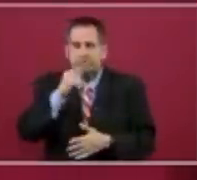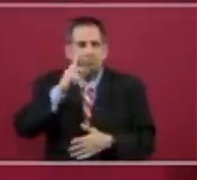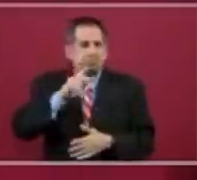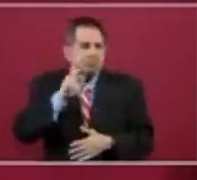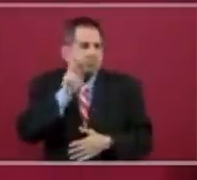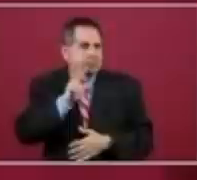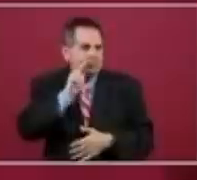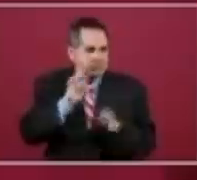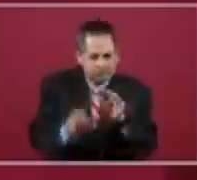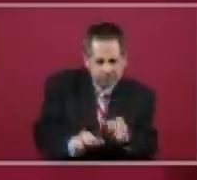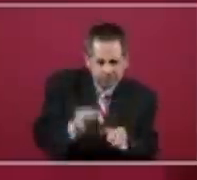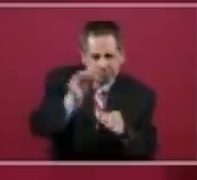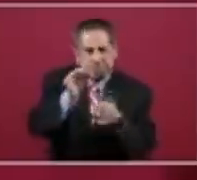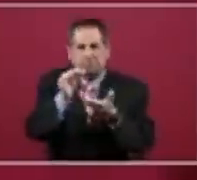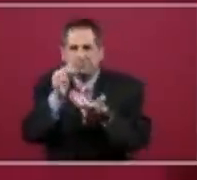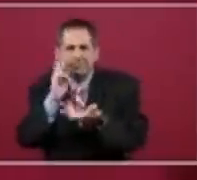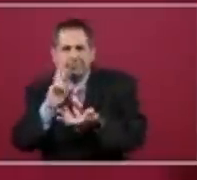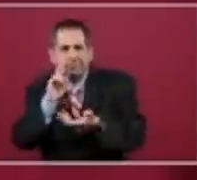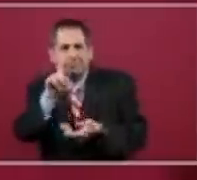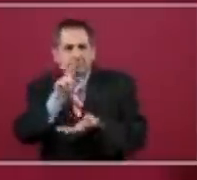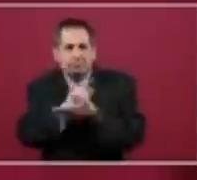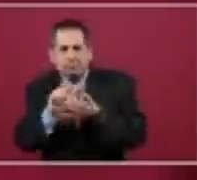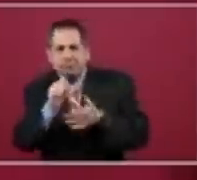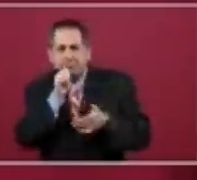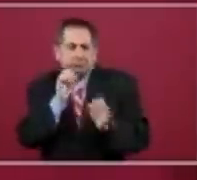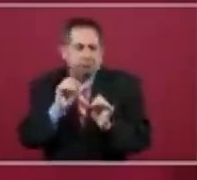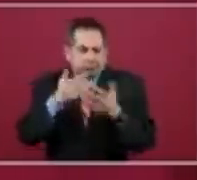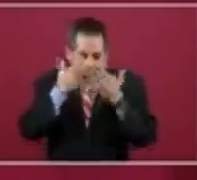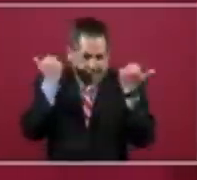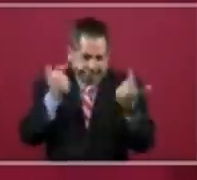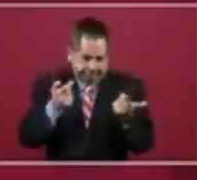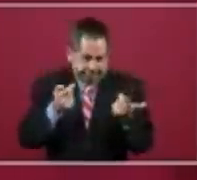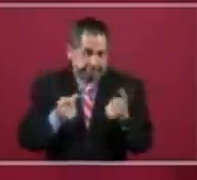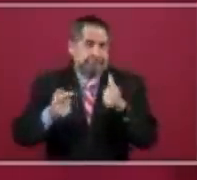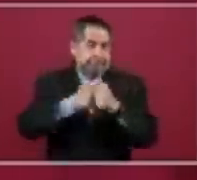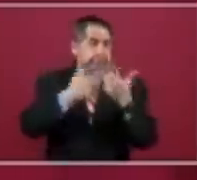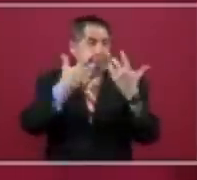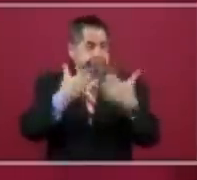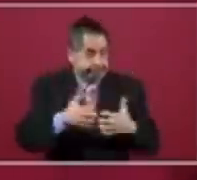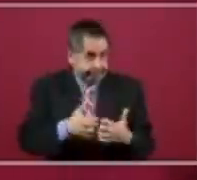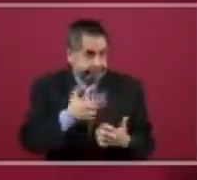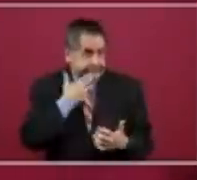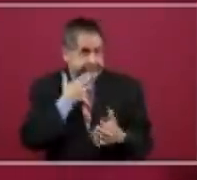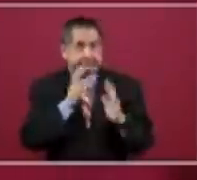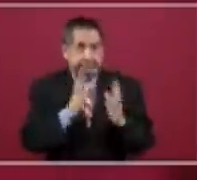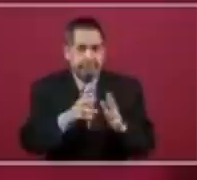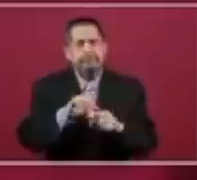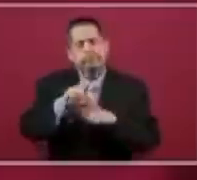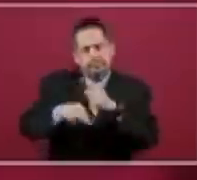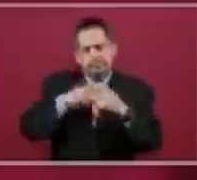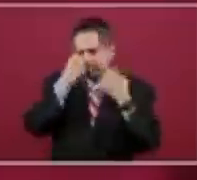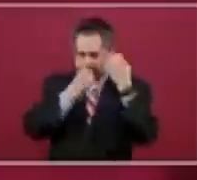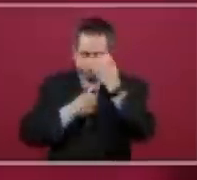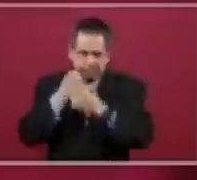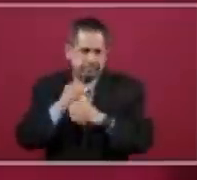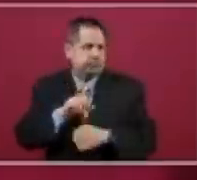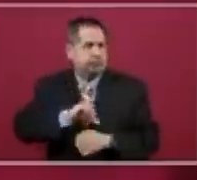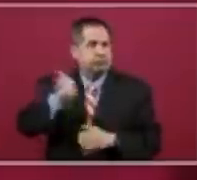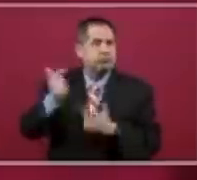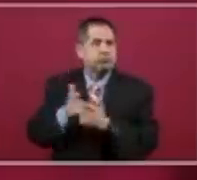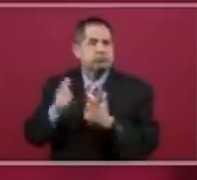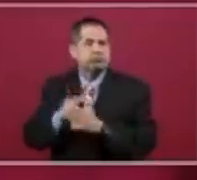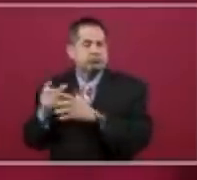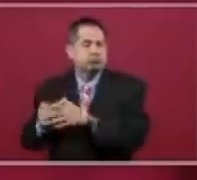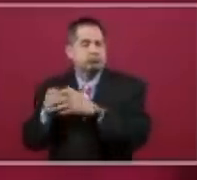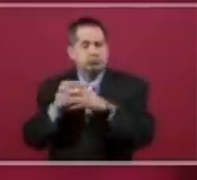muestras todavía de calidad del agua, porque todavía no se producen después de la termoeléctrica. Entonces, habrá otro grupo que venga y